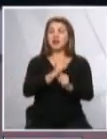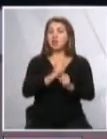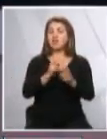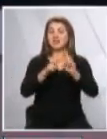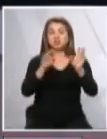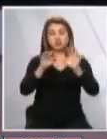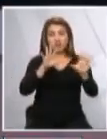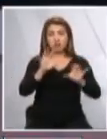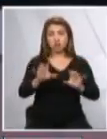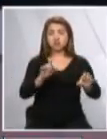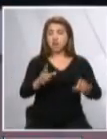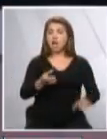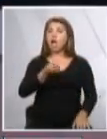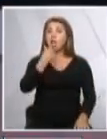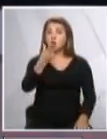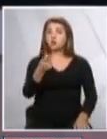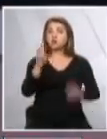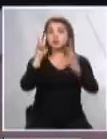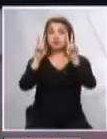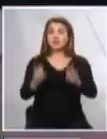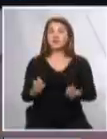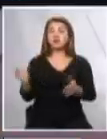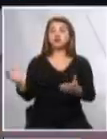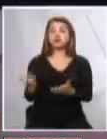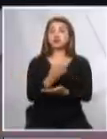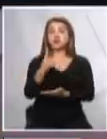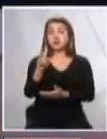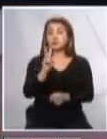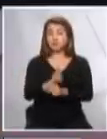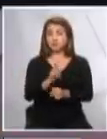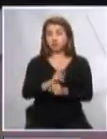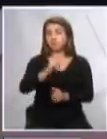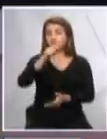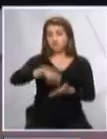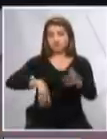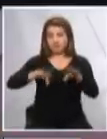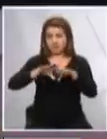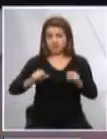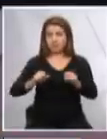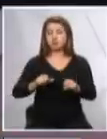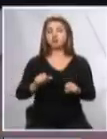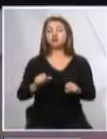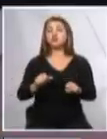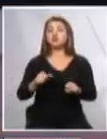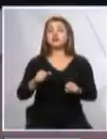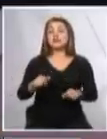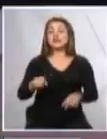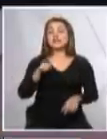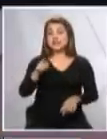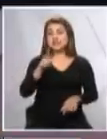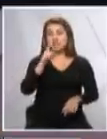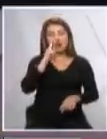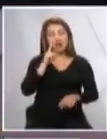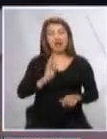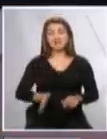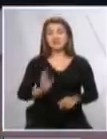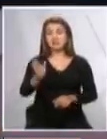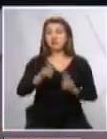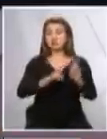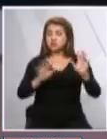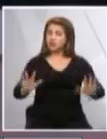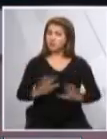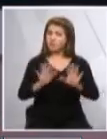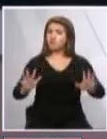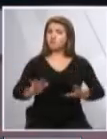gran anuncio respecto de las condiciones salariales de los profesores. Me parece que ella ha seguido y está haciendo los esfuerzos